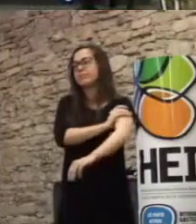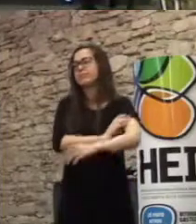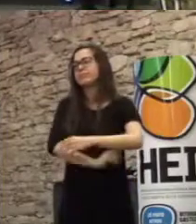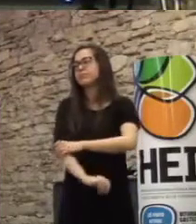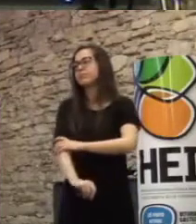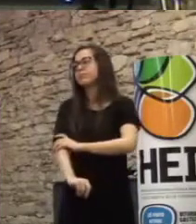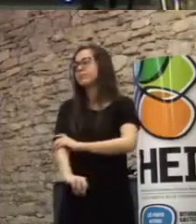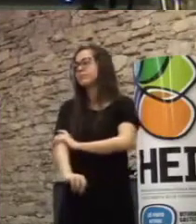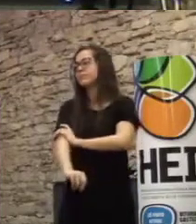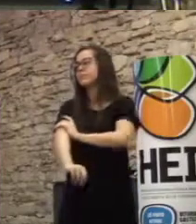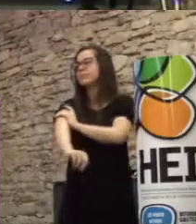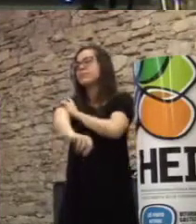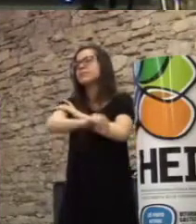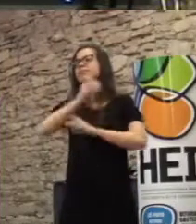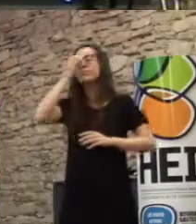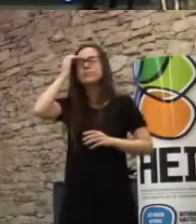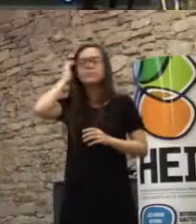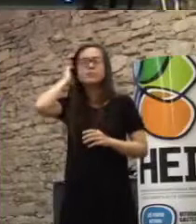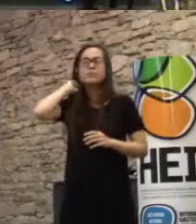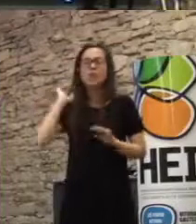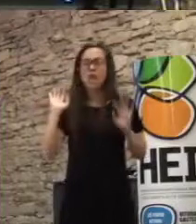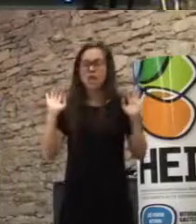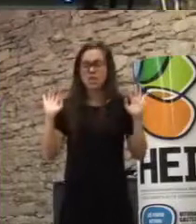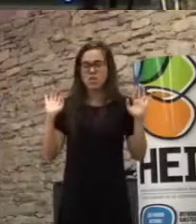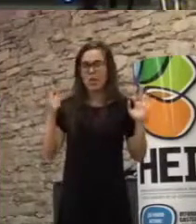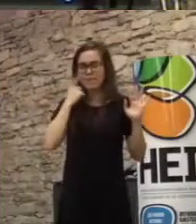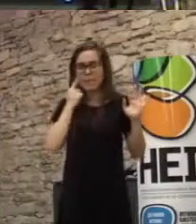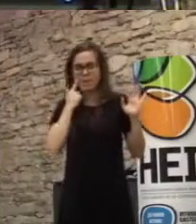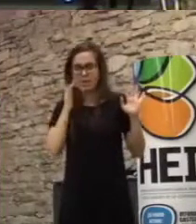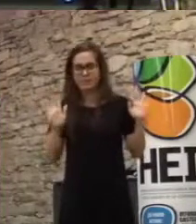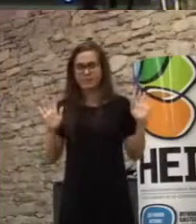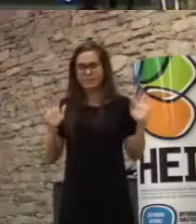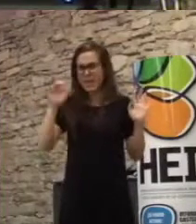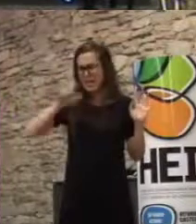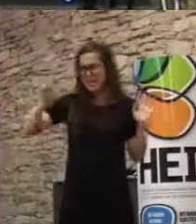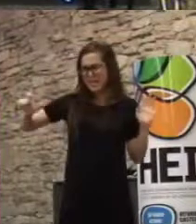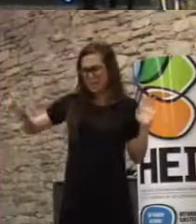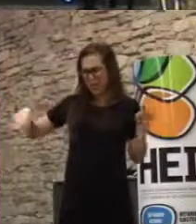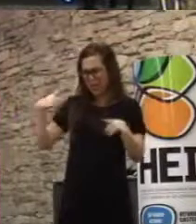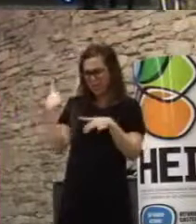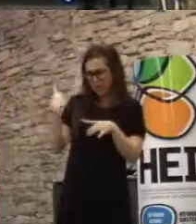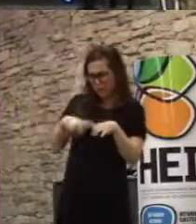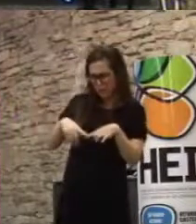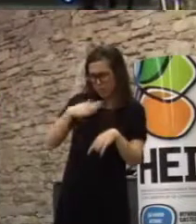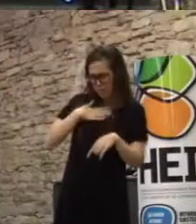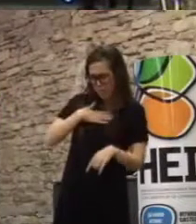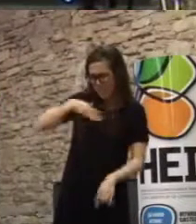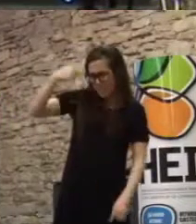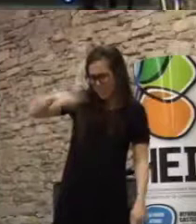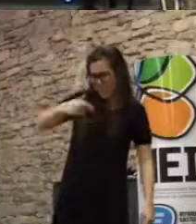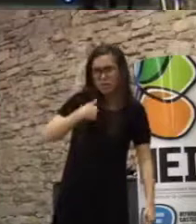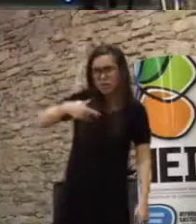como esta me estás diciendo que la gente sabe cosas de mí que yo no sé exactamente